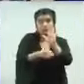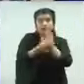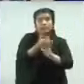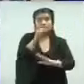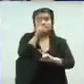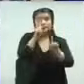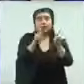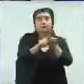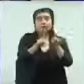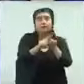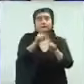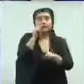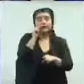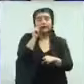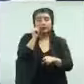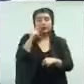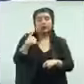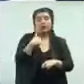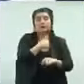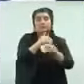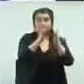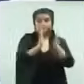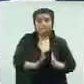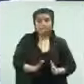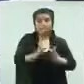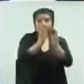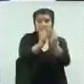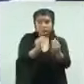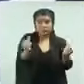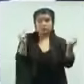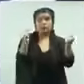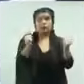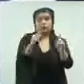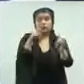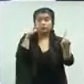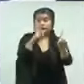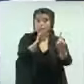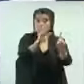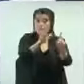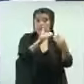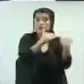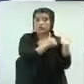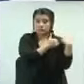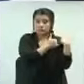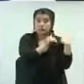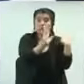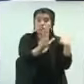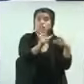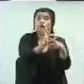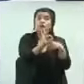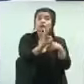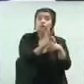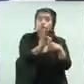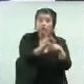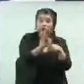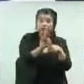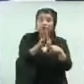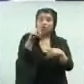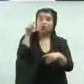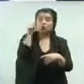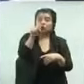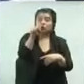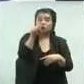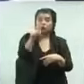Es paradójico, señor ministro, que la solución está en sus manos y sus funciones. Tenga